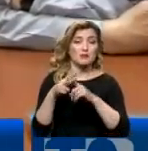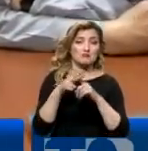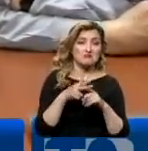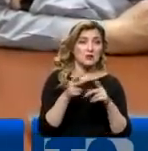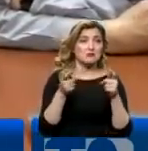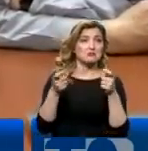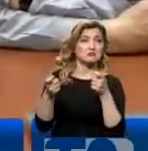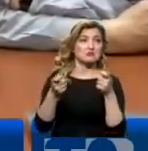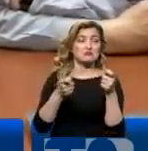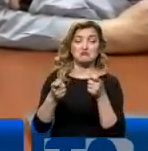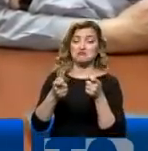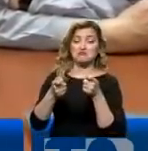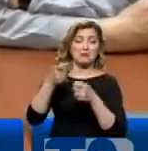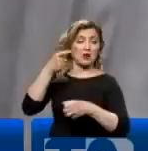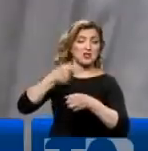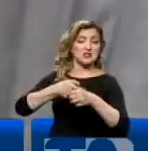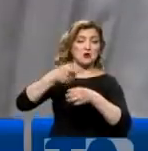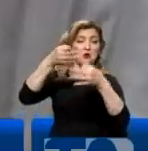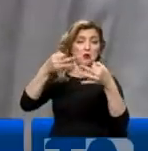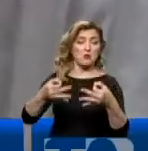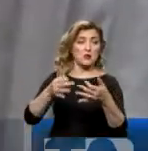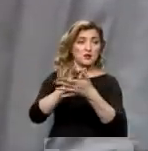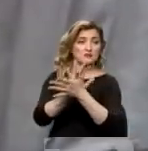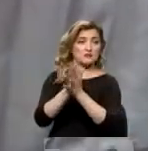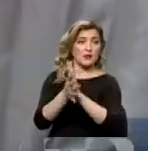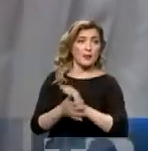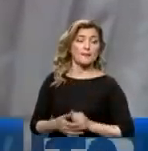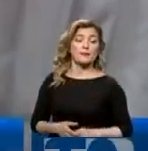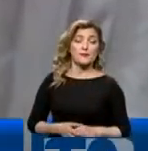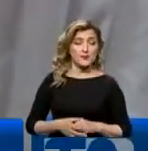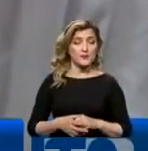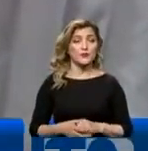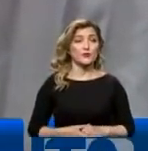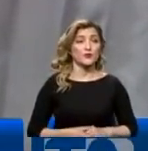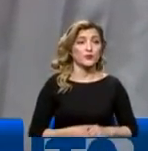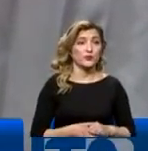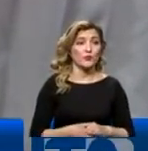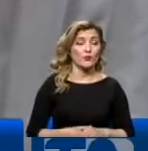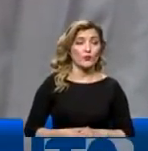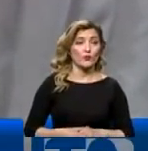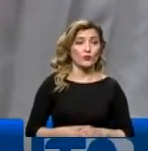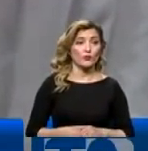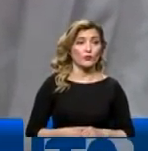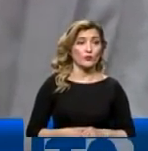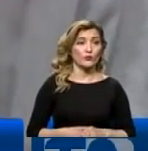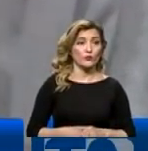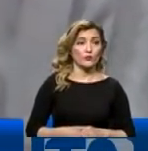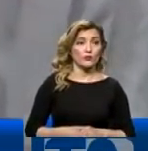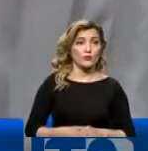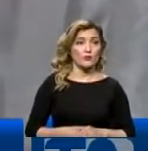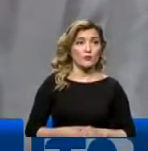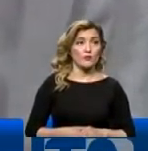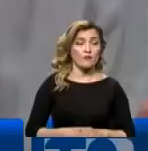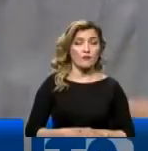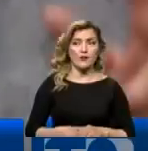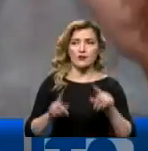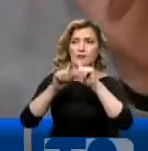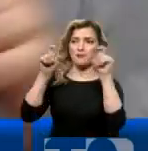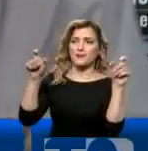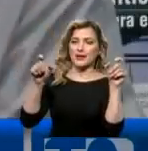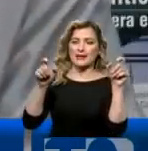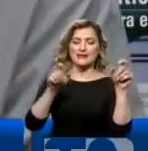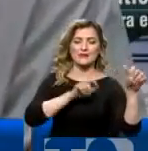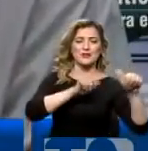operación que no se ha concretado. No había ningún sustento para creer que realmente iba a haber 1.000 millones por concesiones,